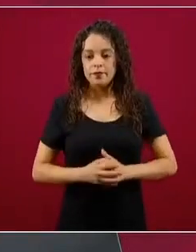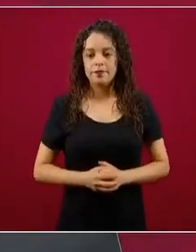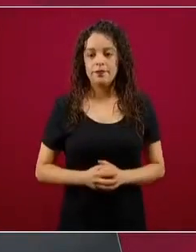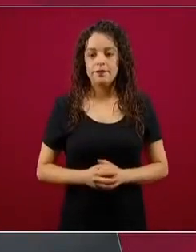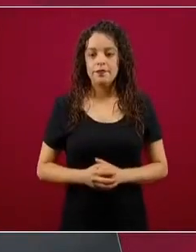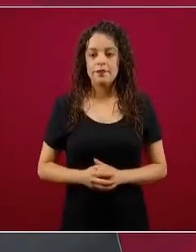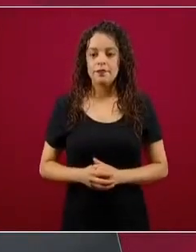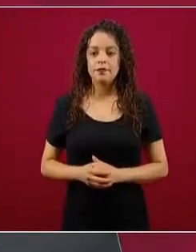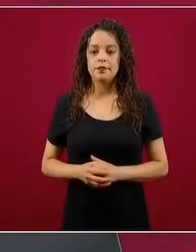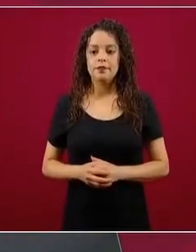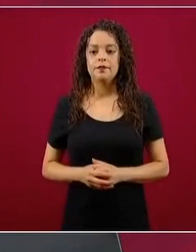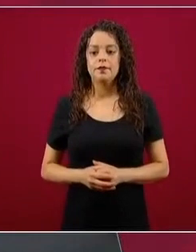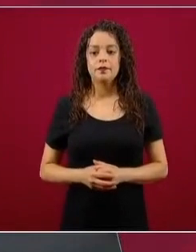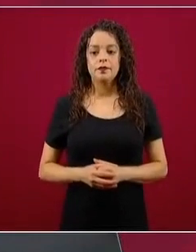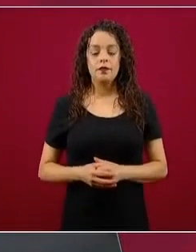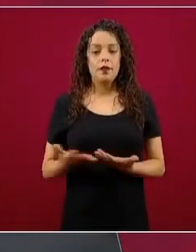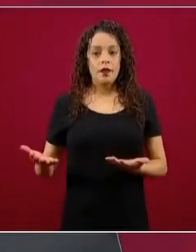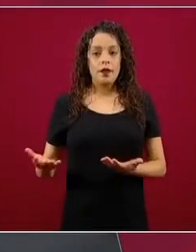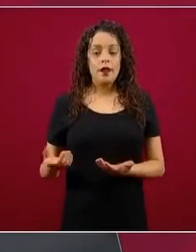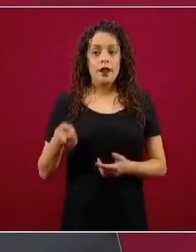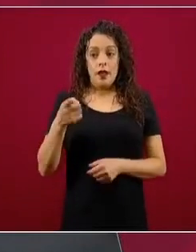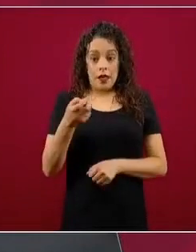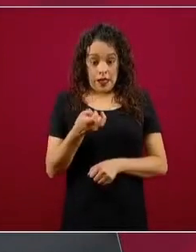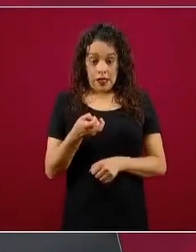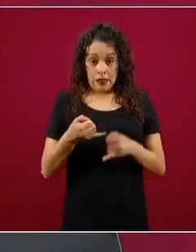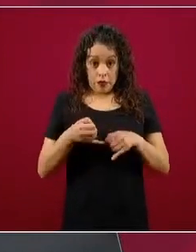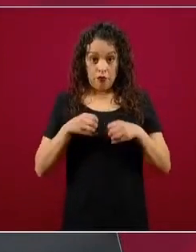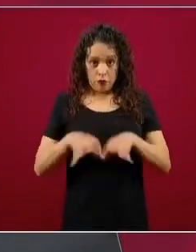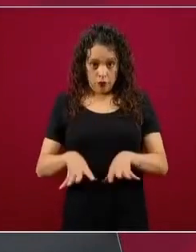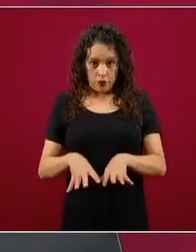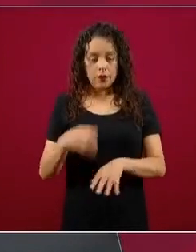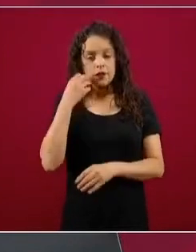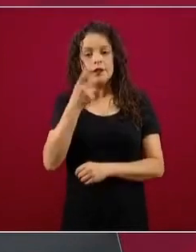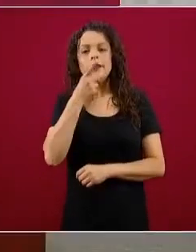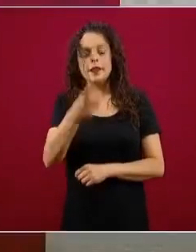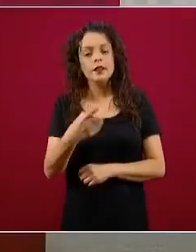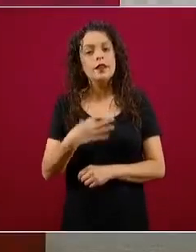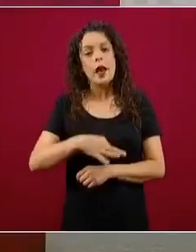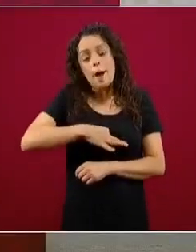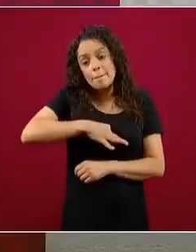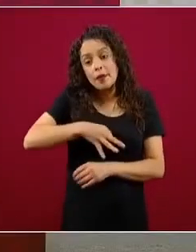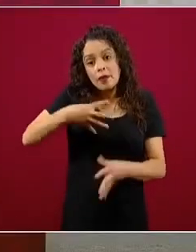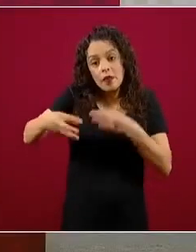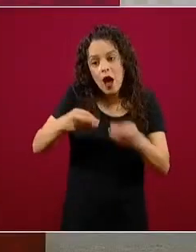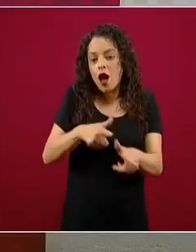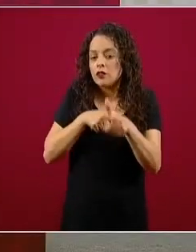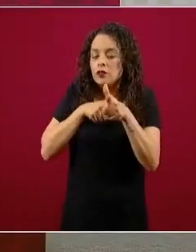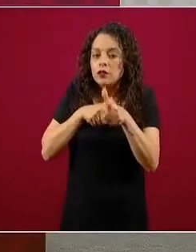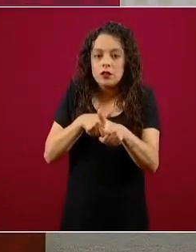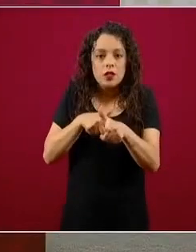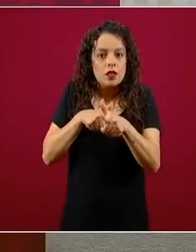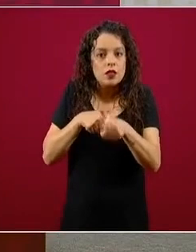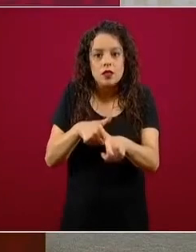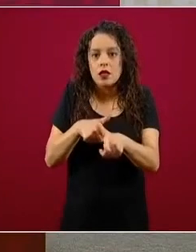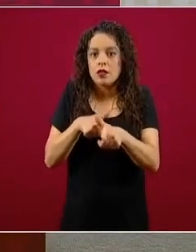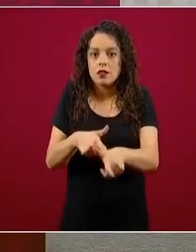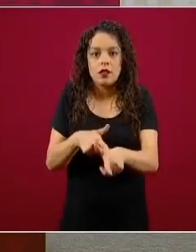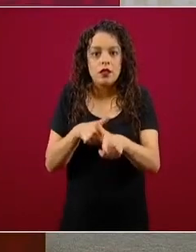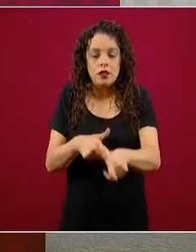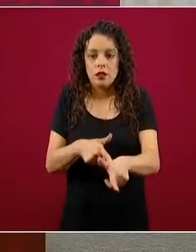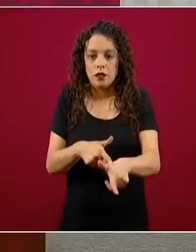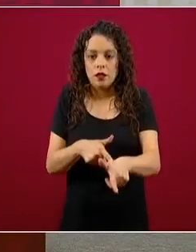información. La epidemia sigue y en el momento en que la epidemia se mantenga a